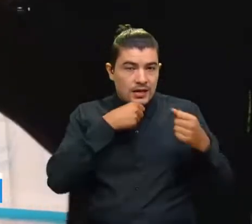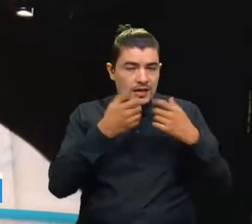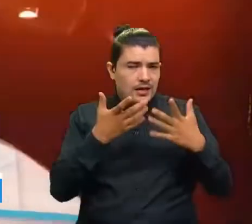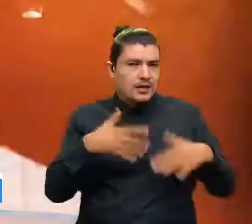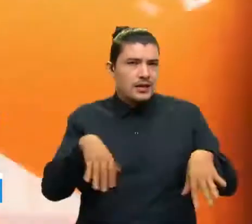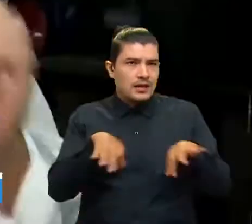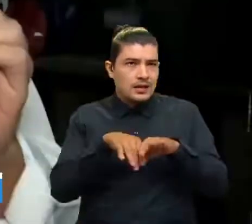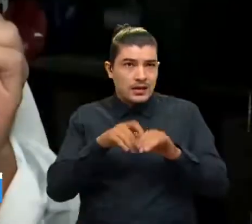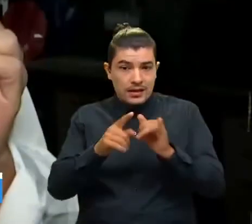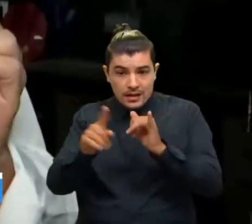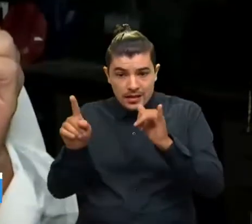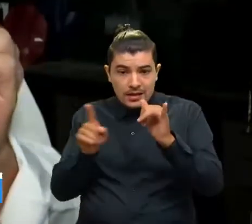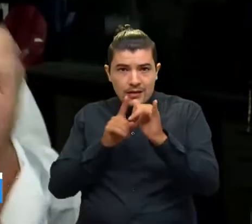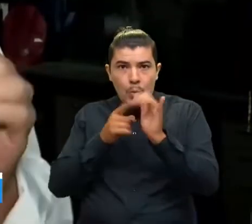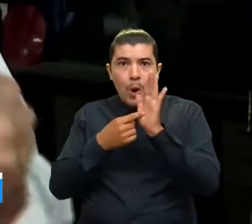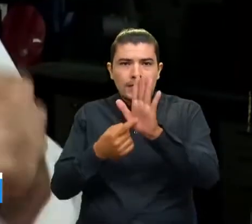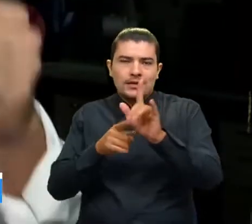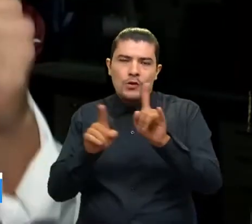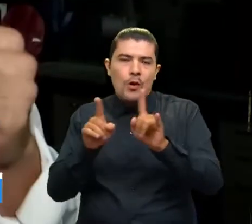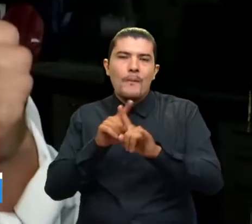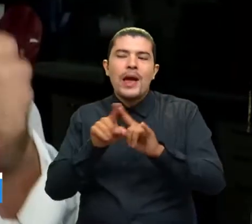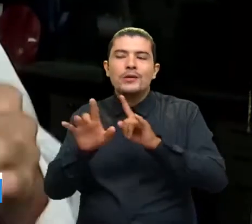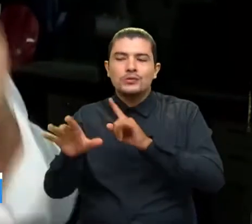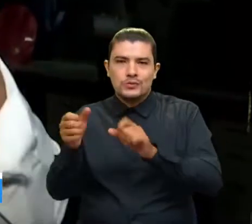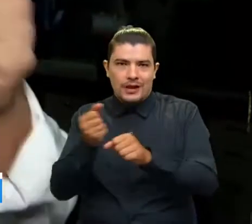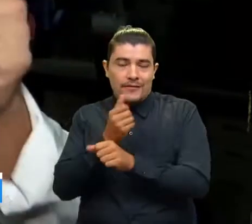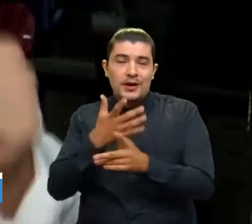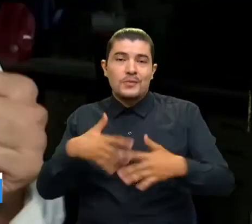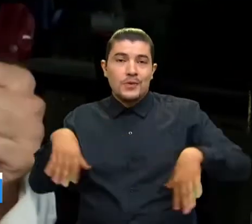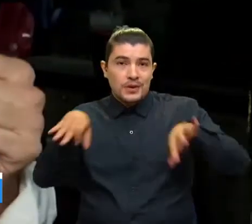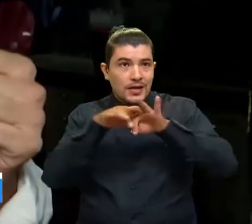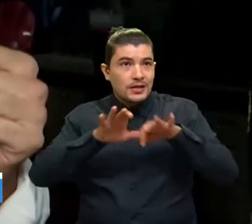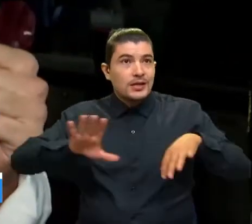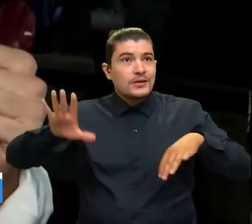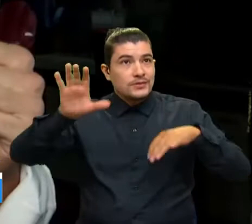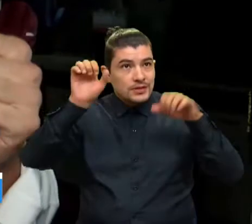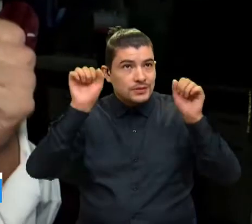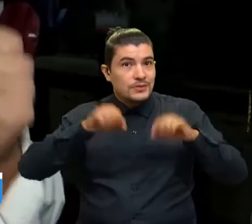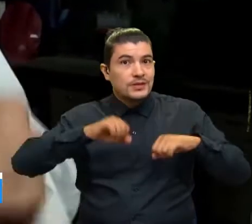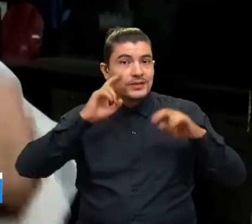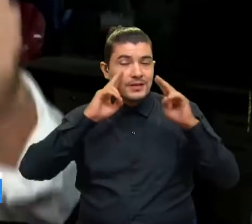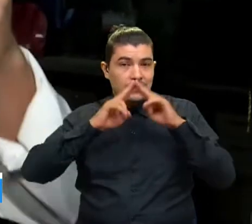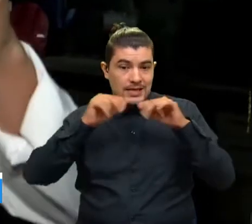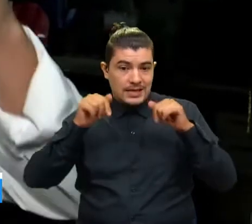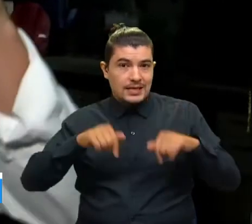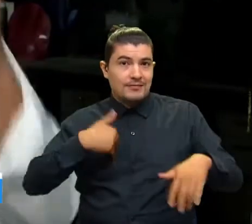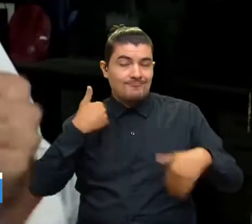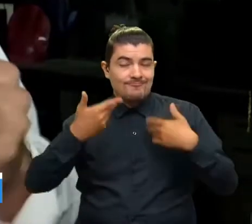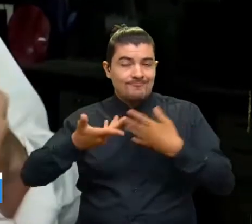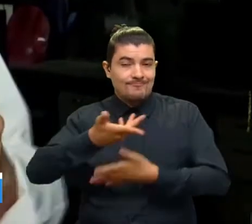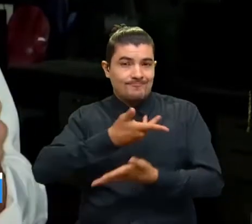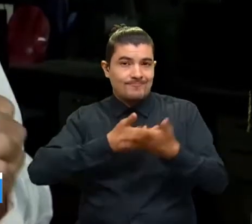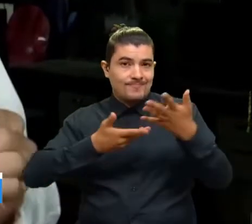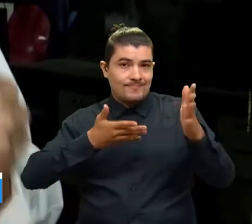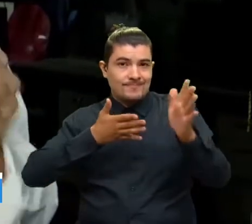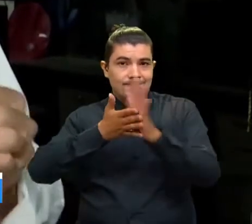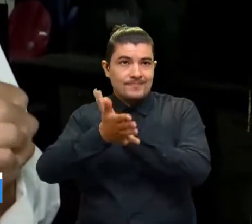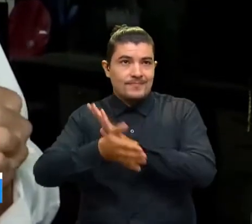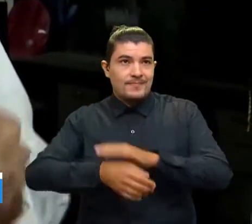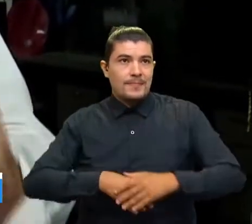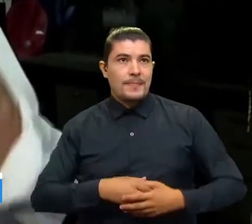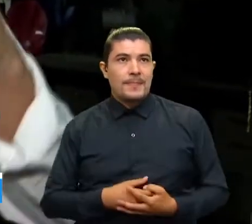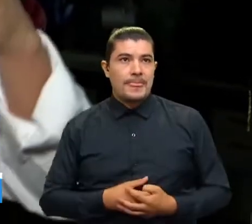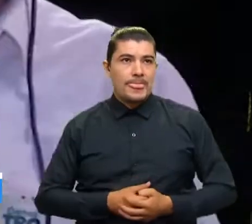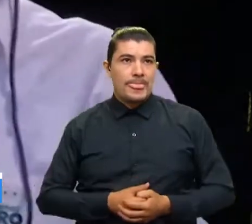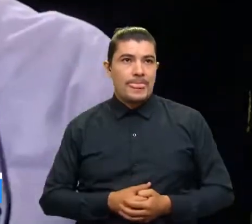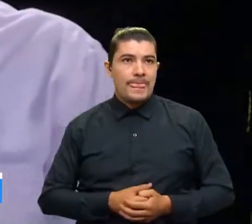aparecen en cámara, pero su trabajo creo que es el más valioso y es el que hace posible que ustedes, los televidentes del canal TRO, puedan disfrutar del contenido de nuestras